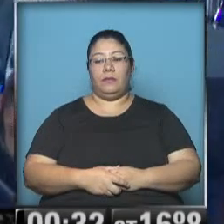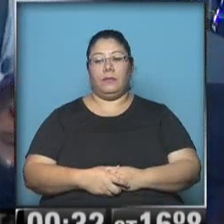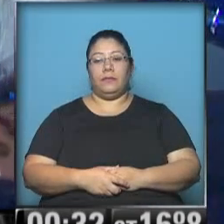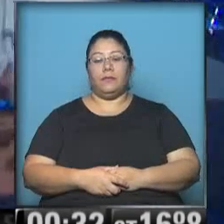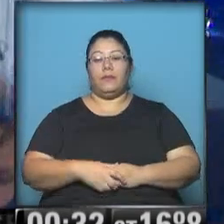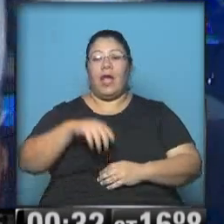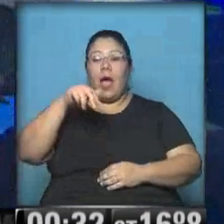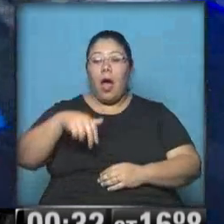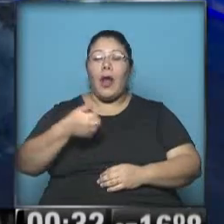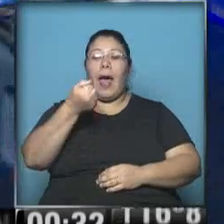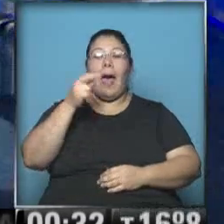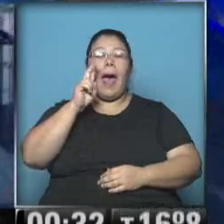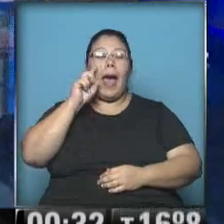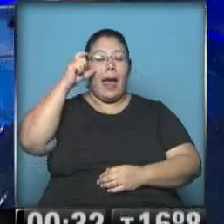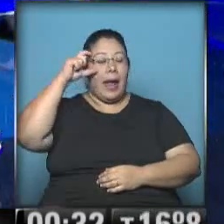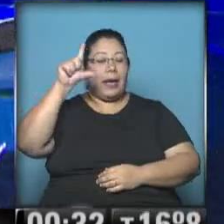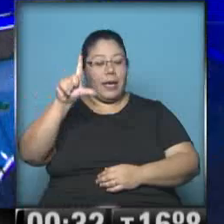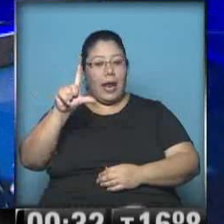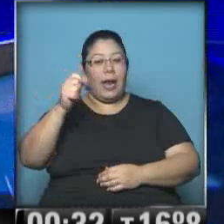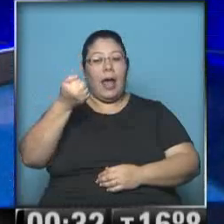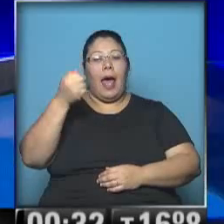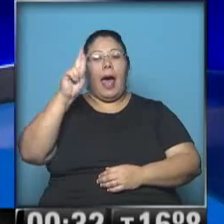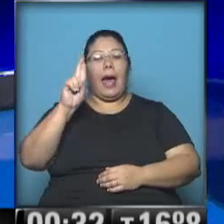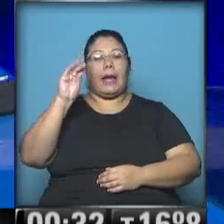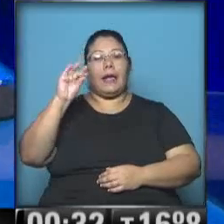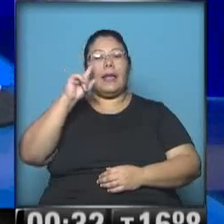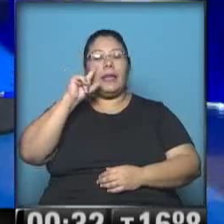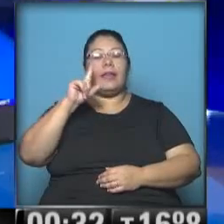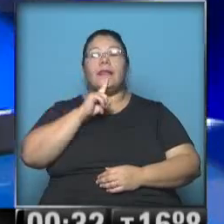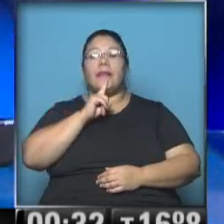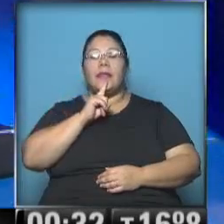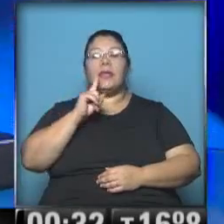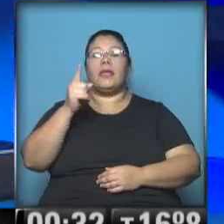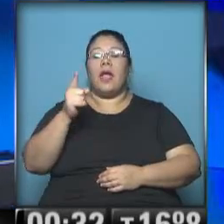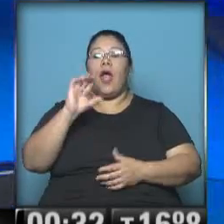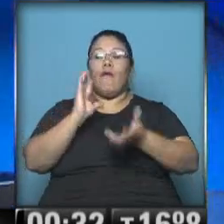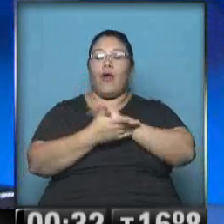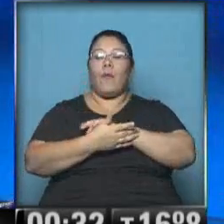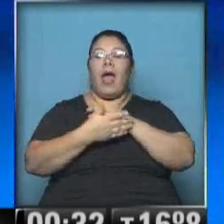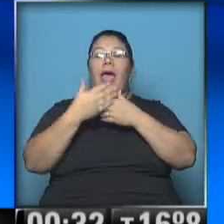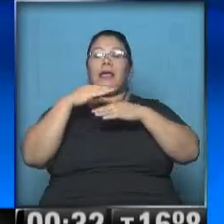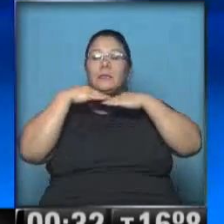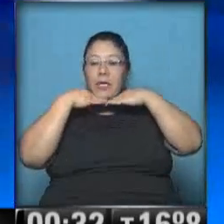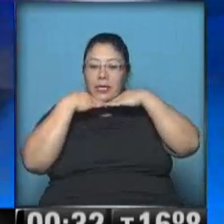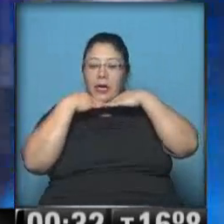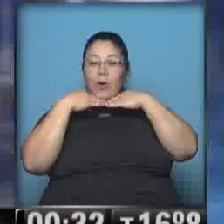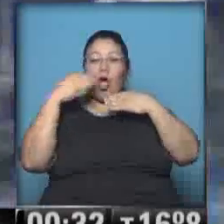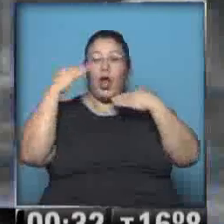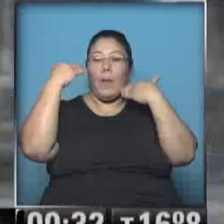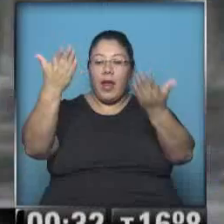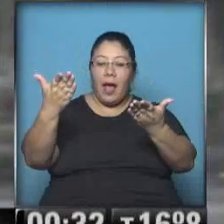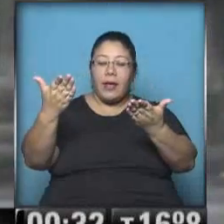Ariel Ardit presenta el próximo jueves su nuevo espectáculo, un homenaje a Aníbal Troilo.